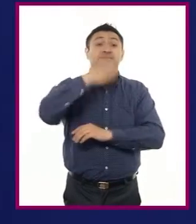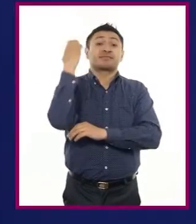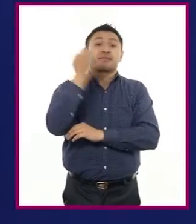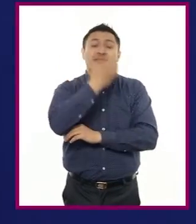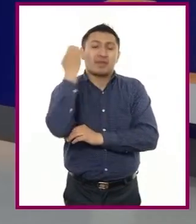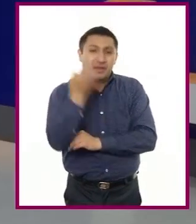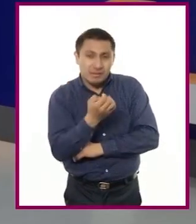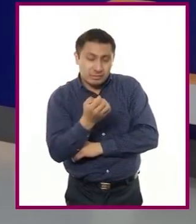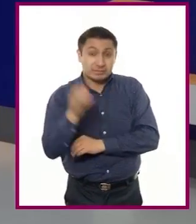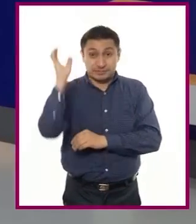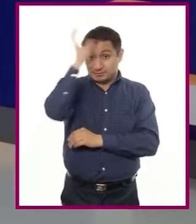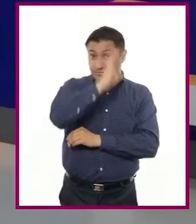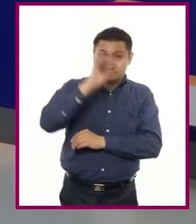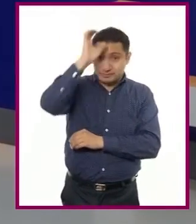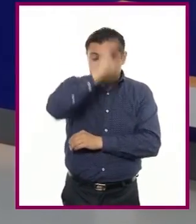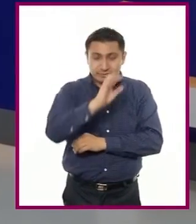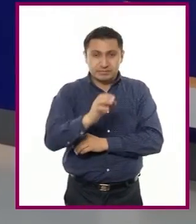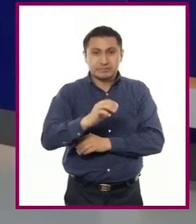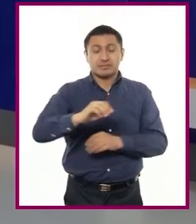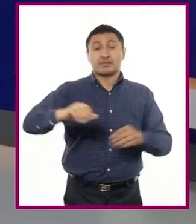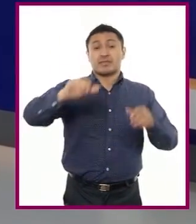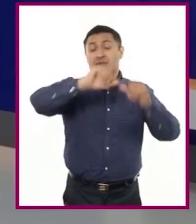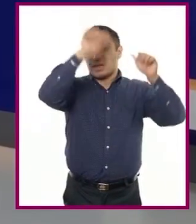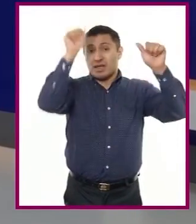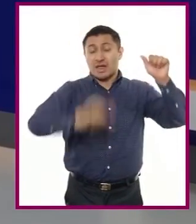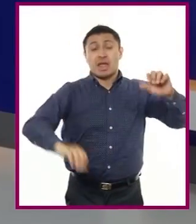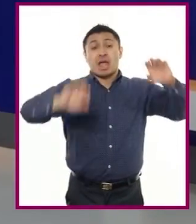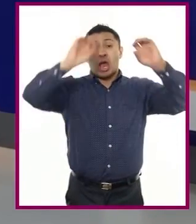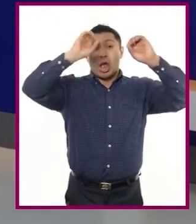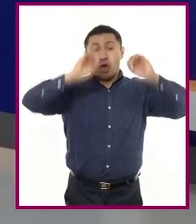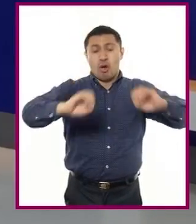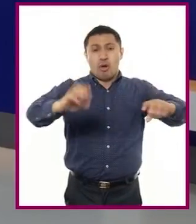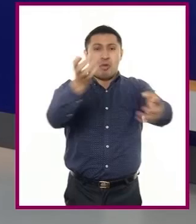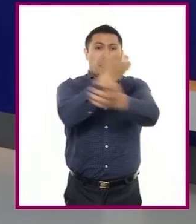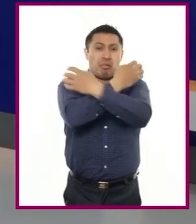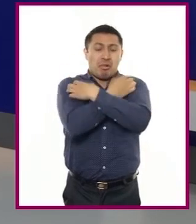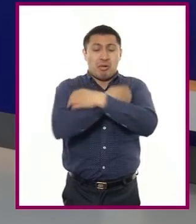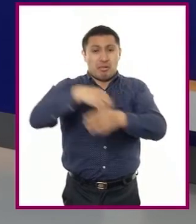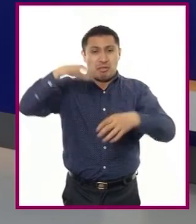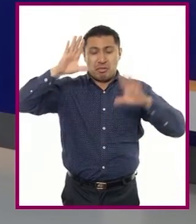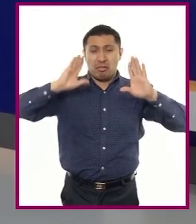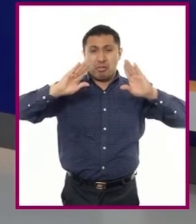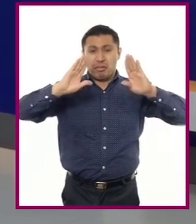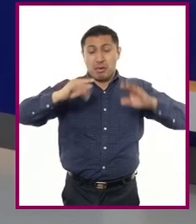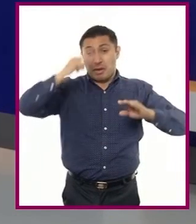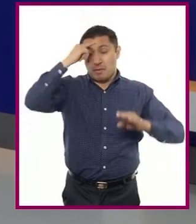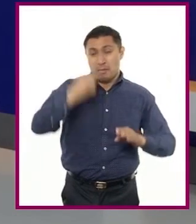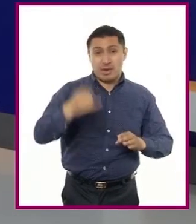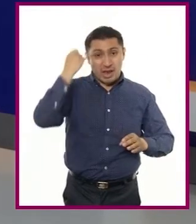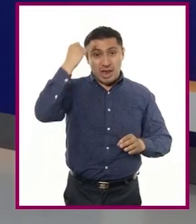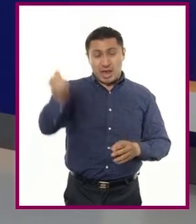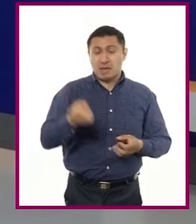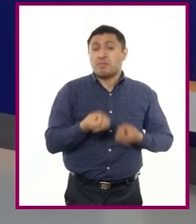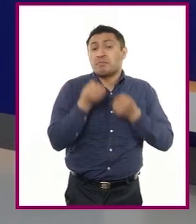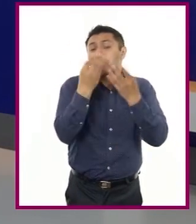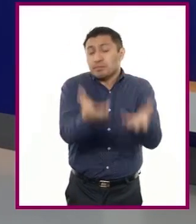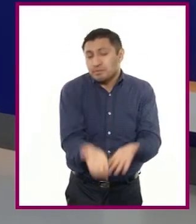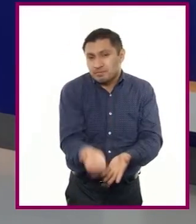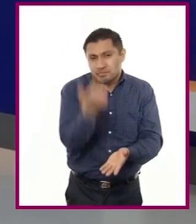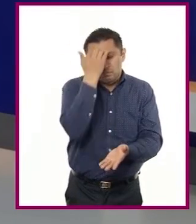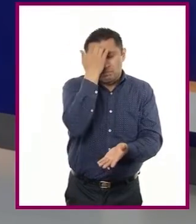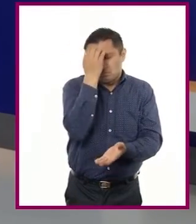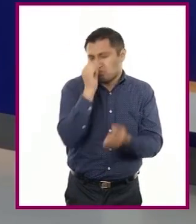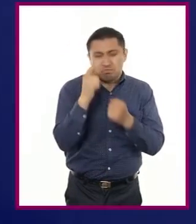académicos, científicos, artísticos o disciplinares para compartir ideas, conocimientos o